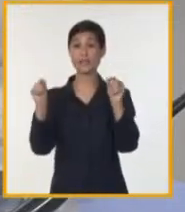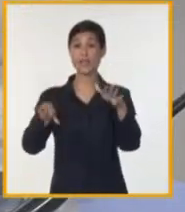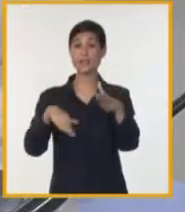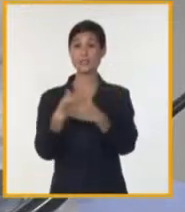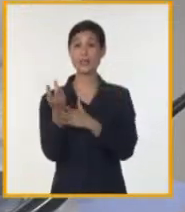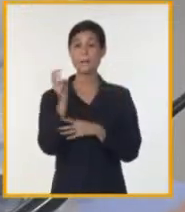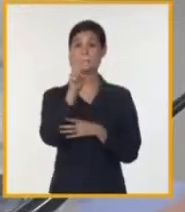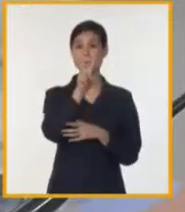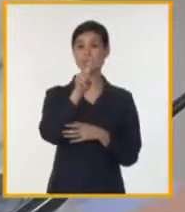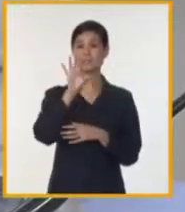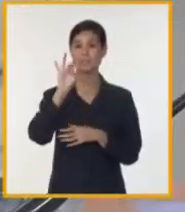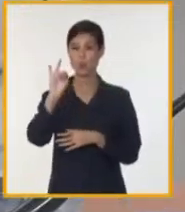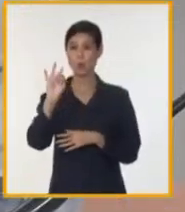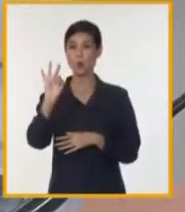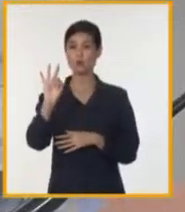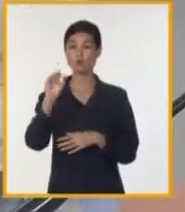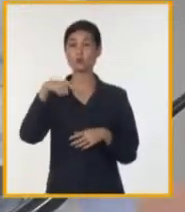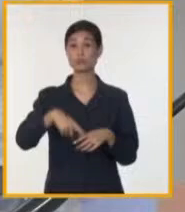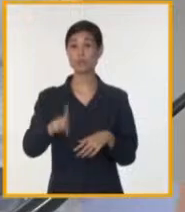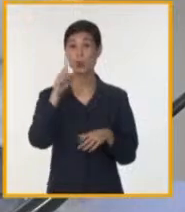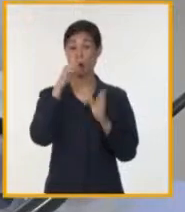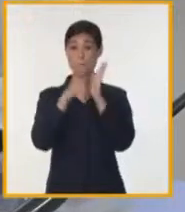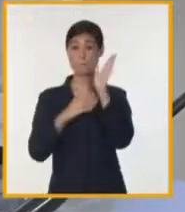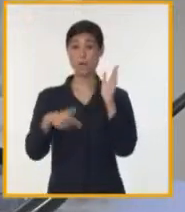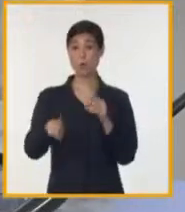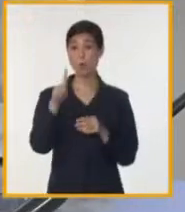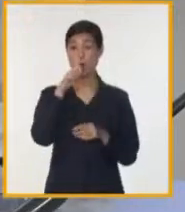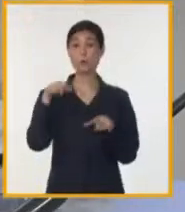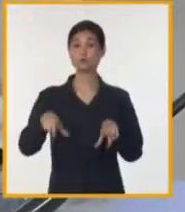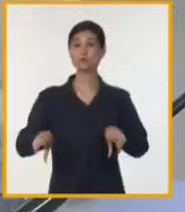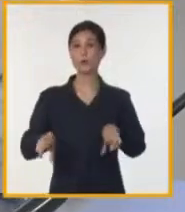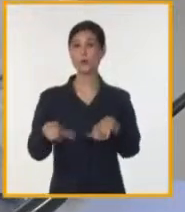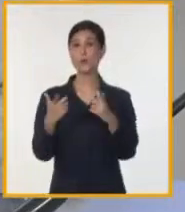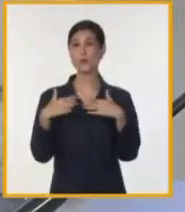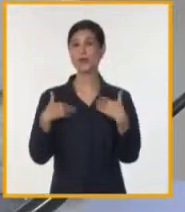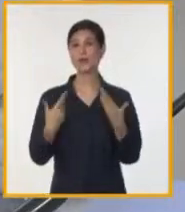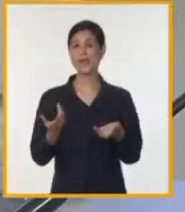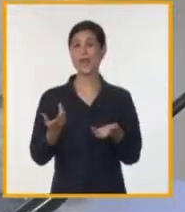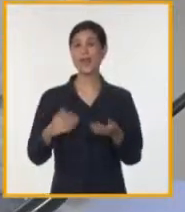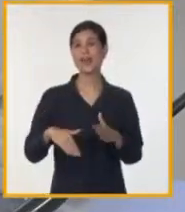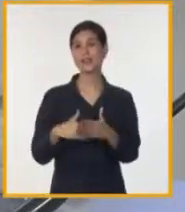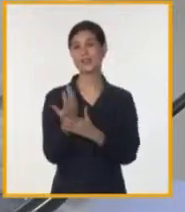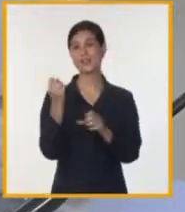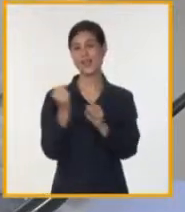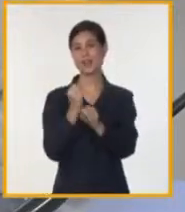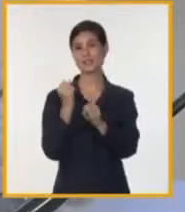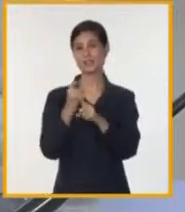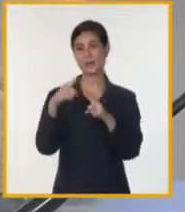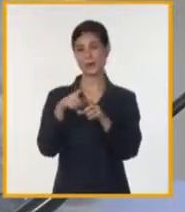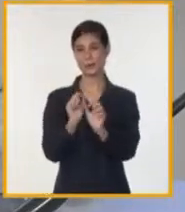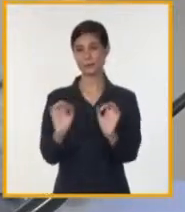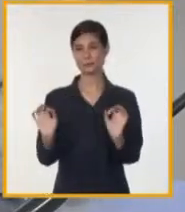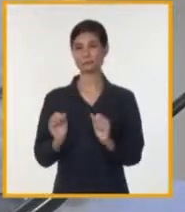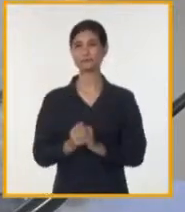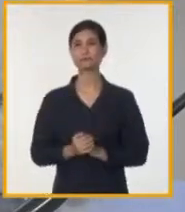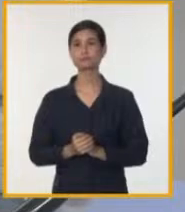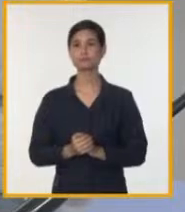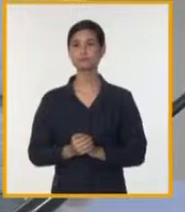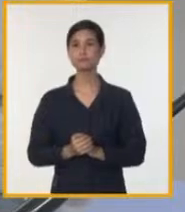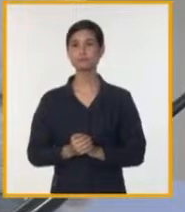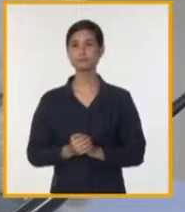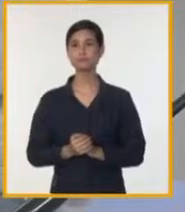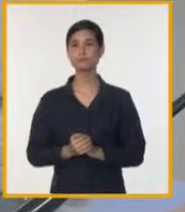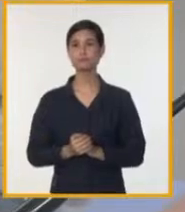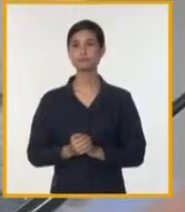de junio, cómo no. Bueno, la OSDGEA. La OSDGEA es un grupo empresarial que se constituye el